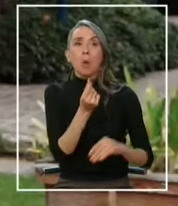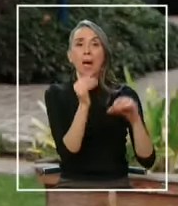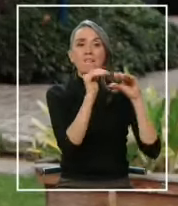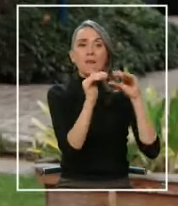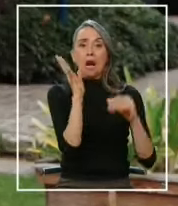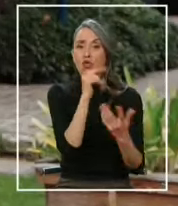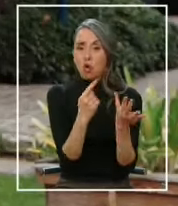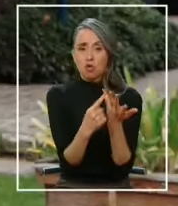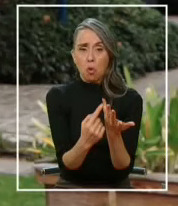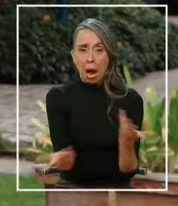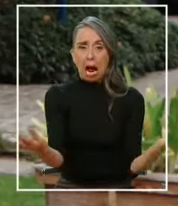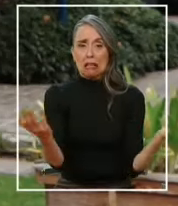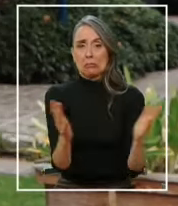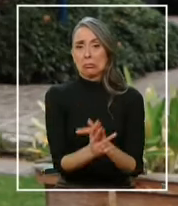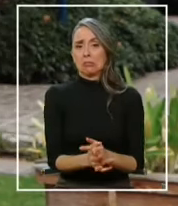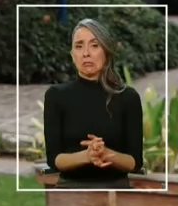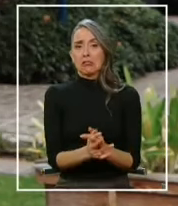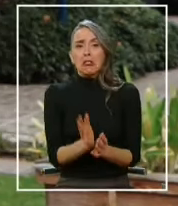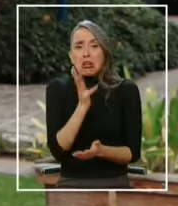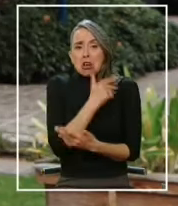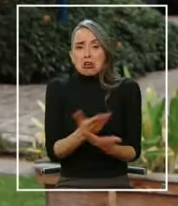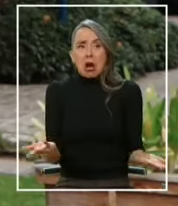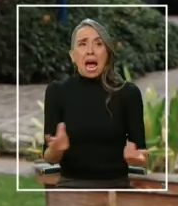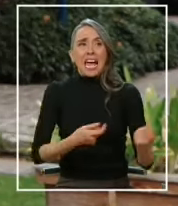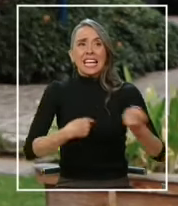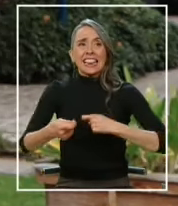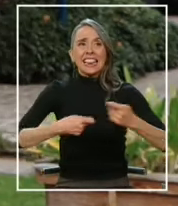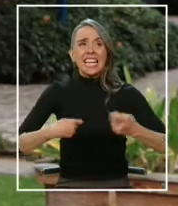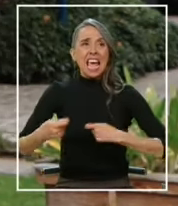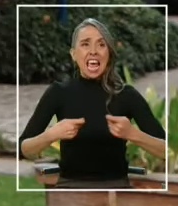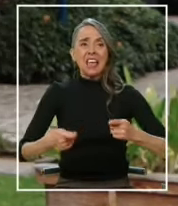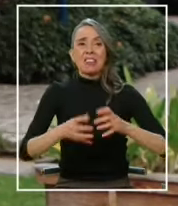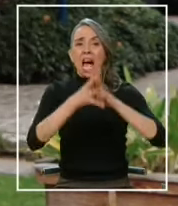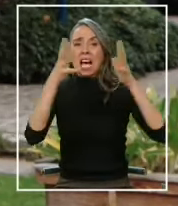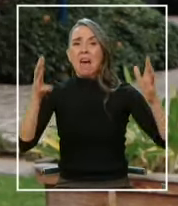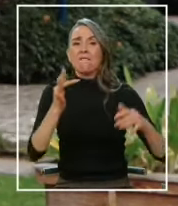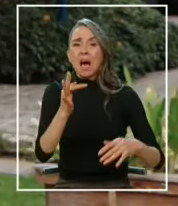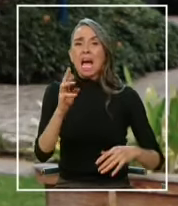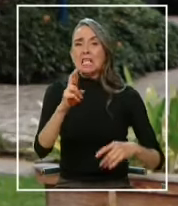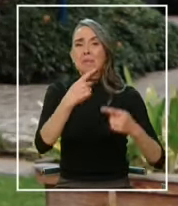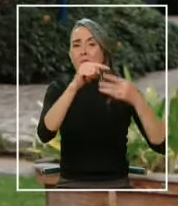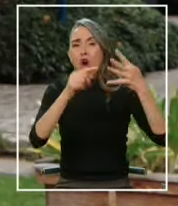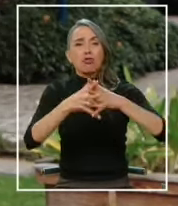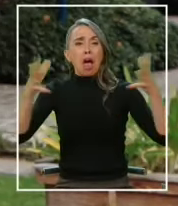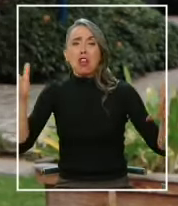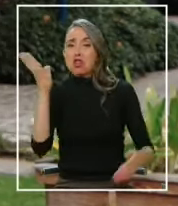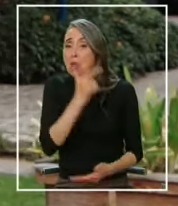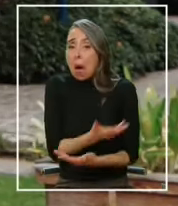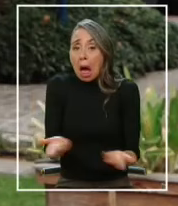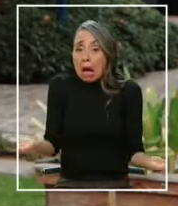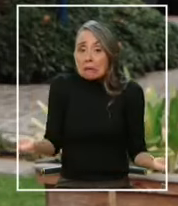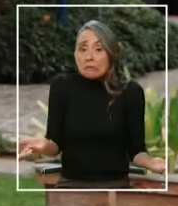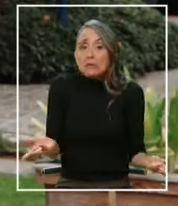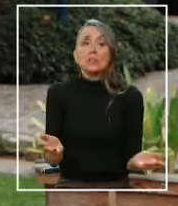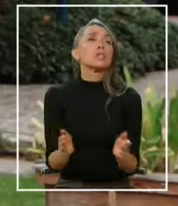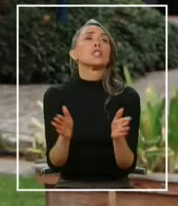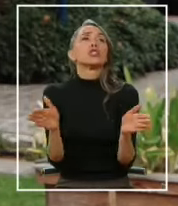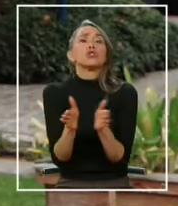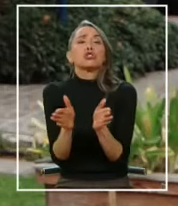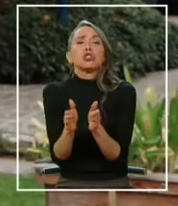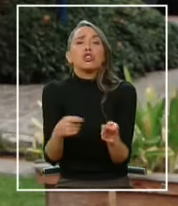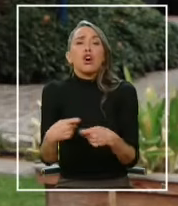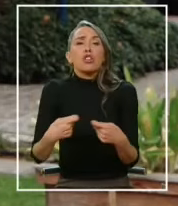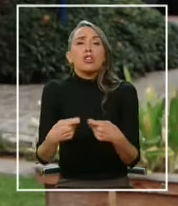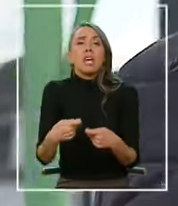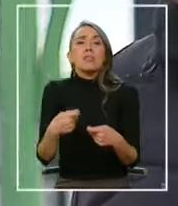banco, hay carencias, ¿no es cierto?, de tiendas grandes, no existen. Acá existe un pequeño